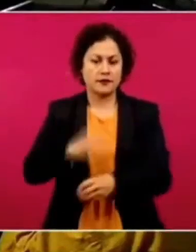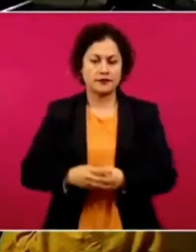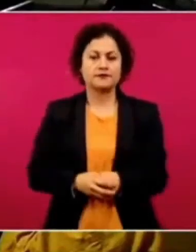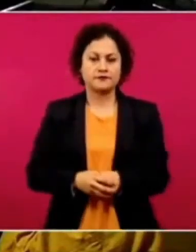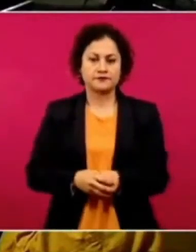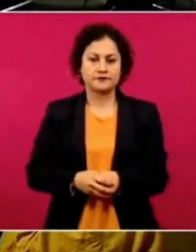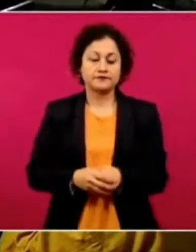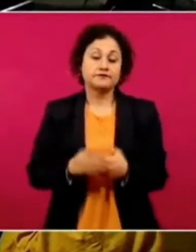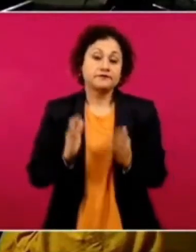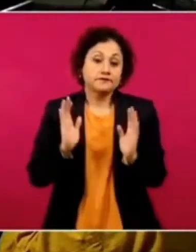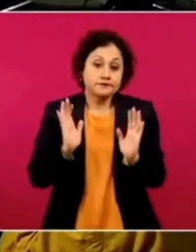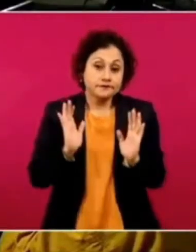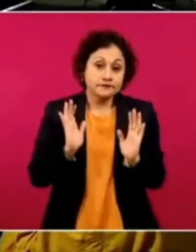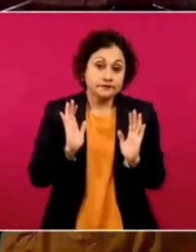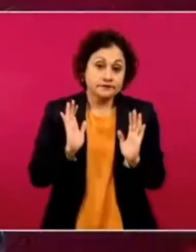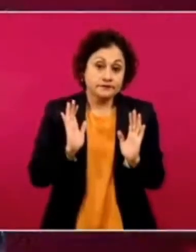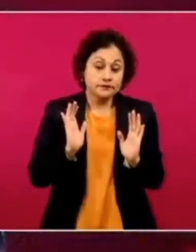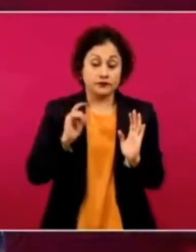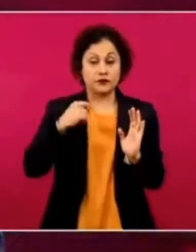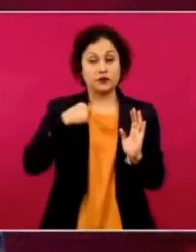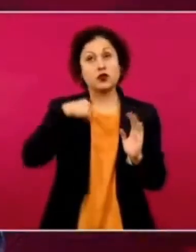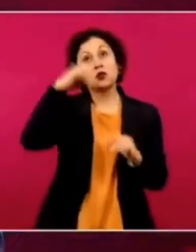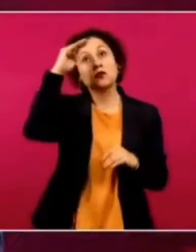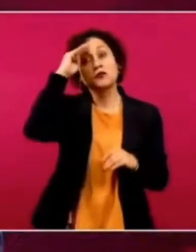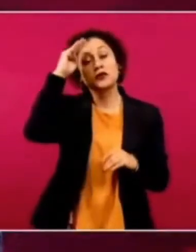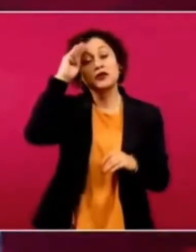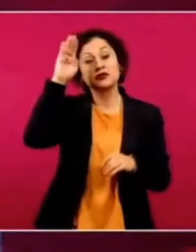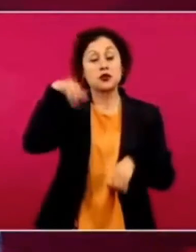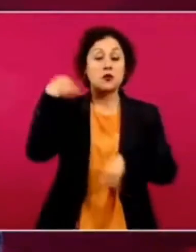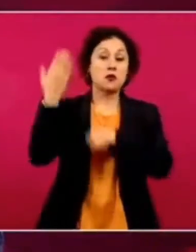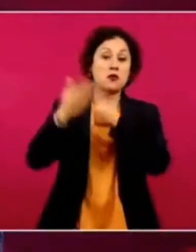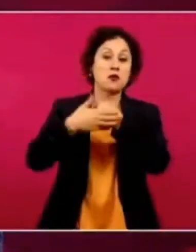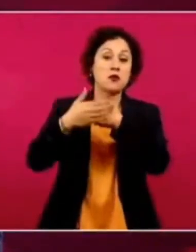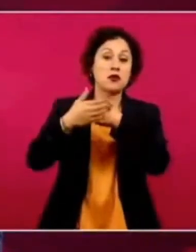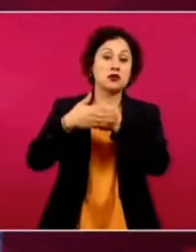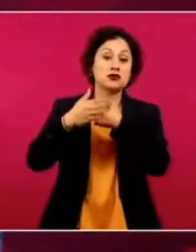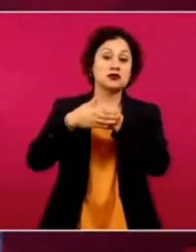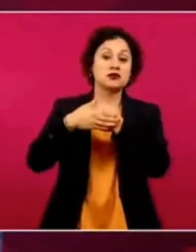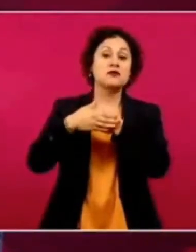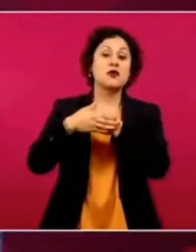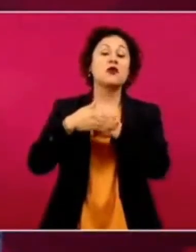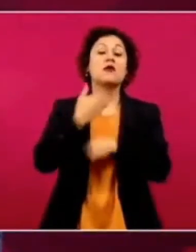Yo espero que el próximo presidente, sea hombre o mujer,